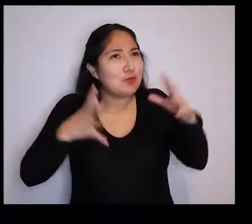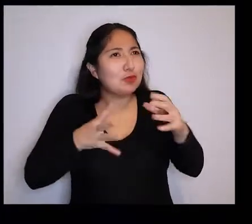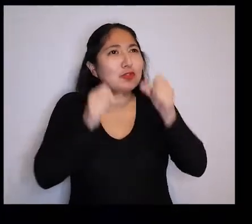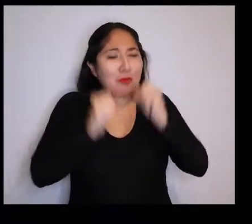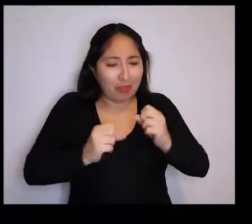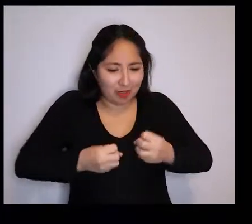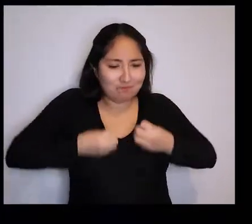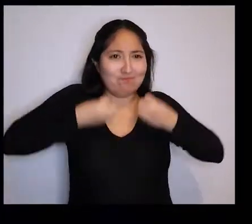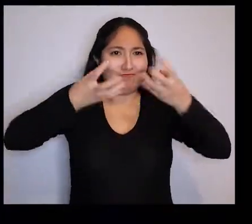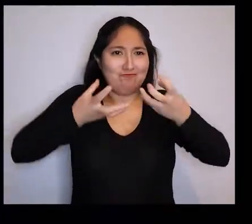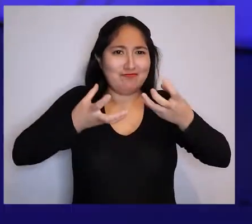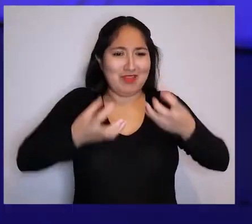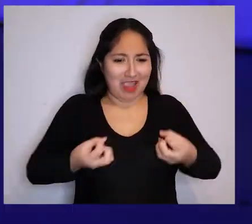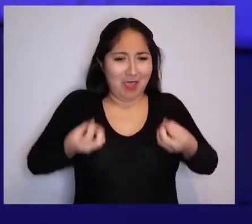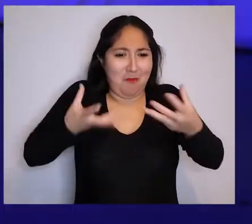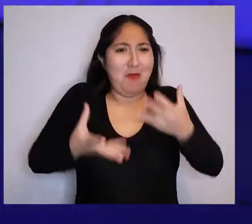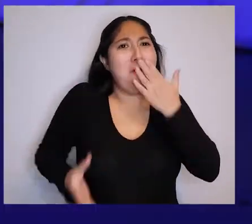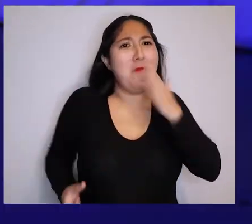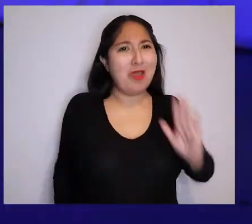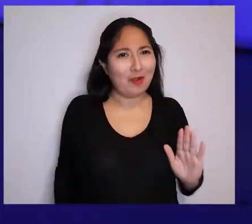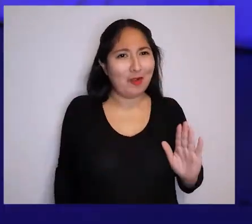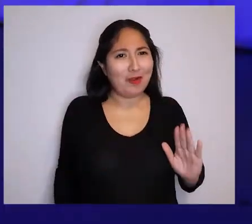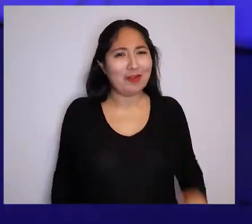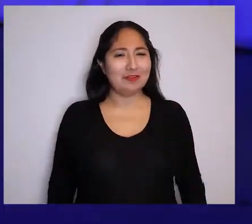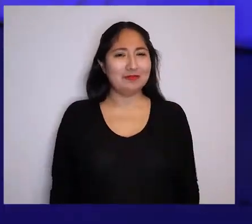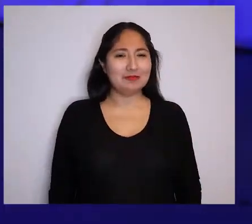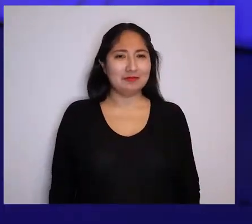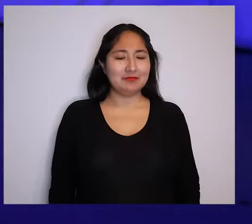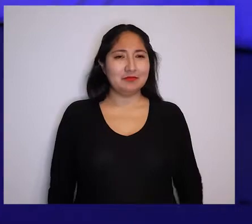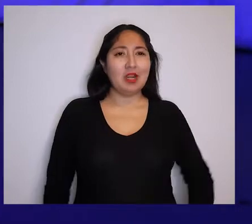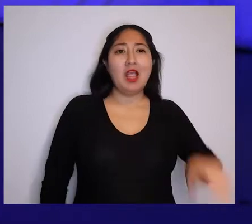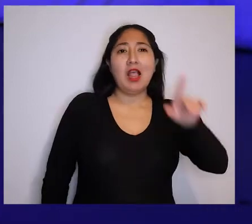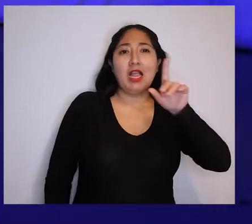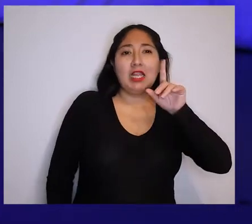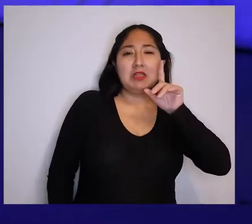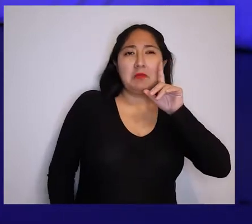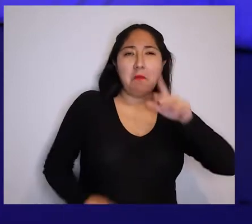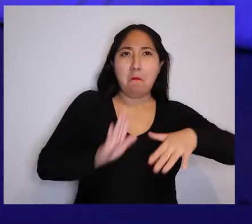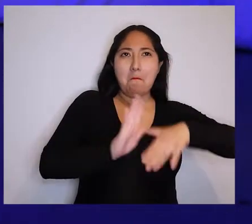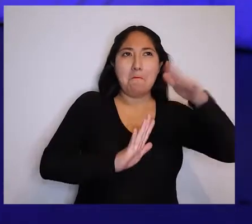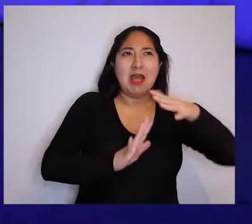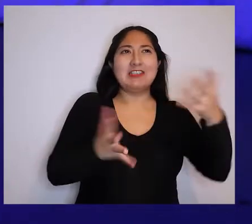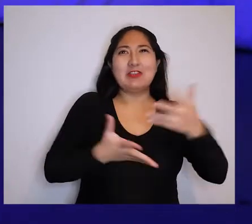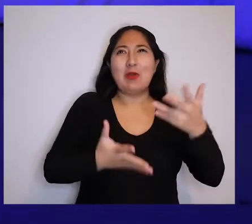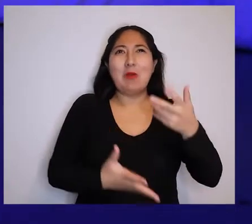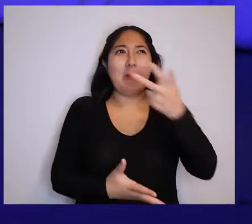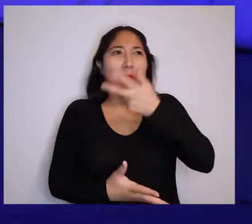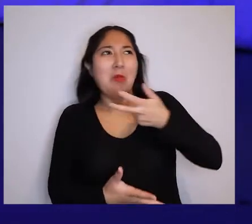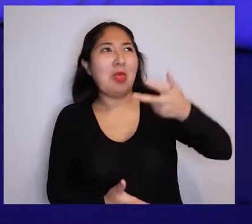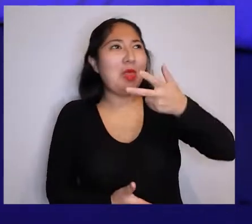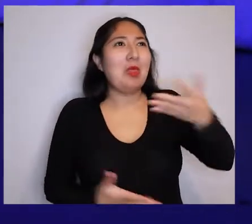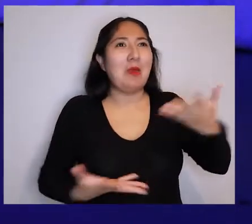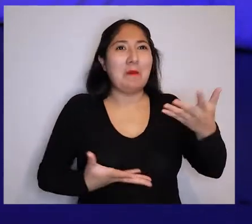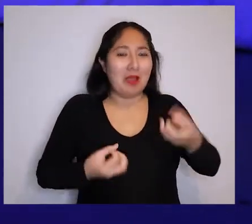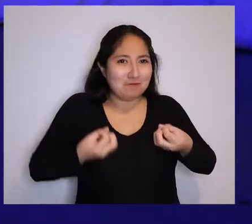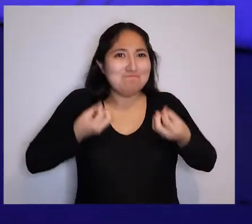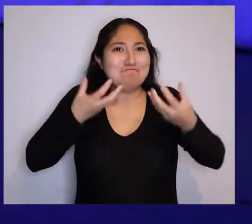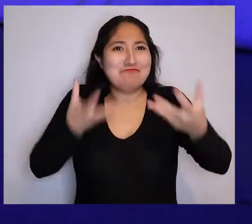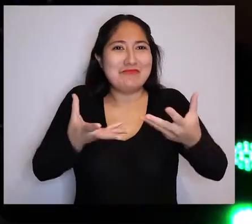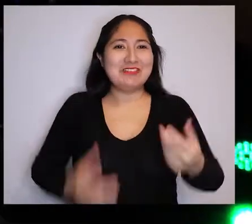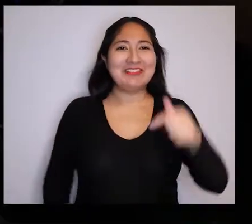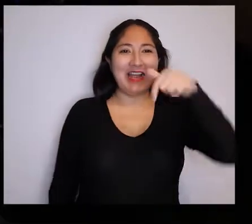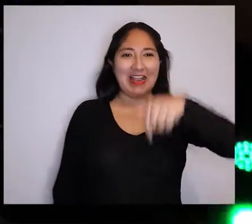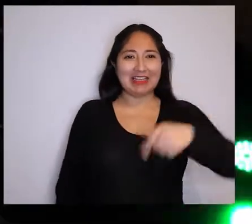puede ayudar a mucho, a expresarse mucho mejor, a tener más lengua suelta, ¿cómo se puede